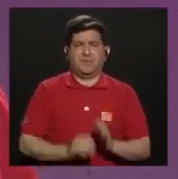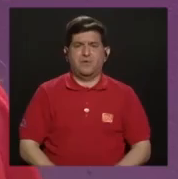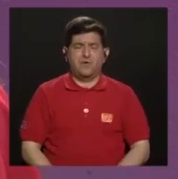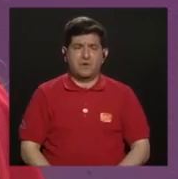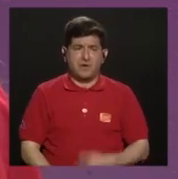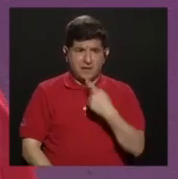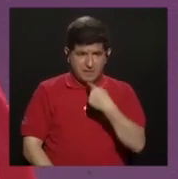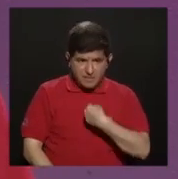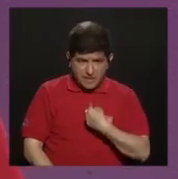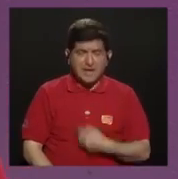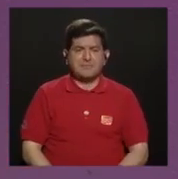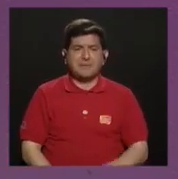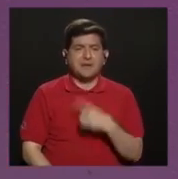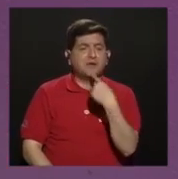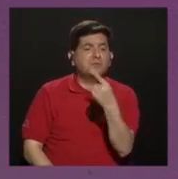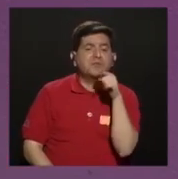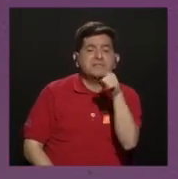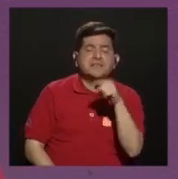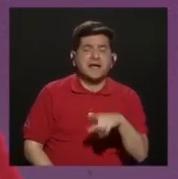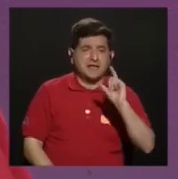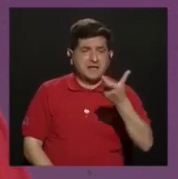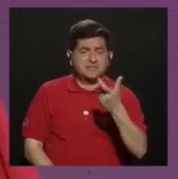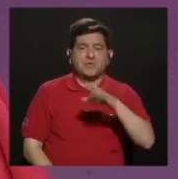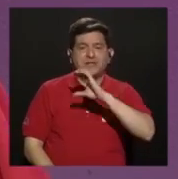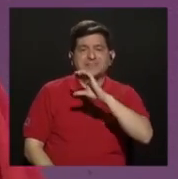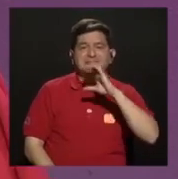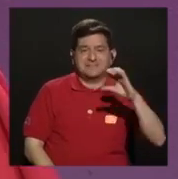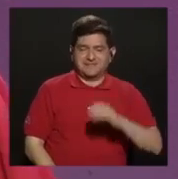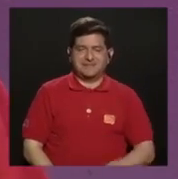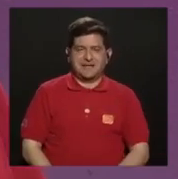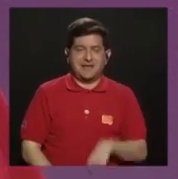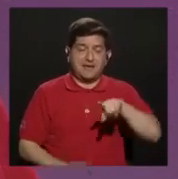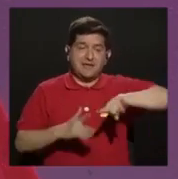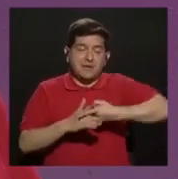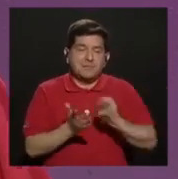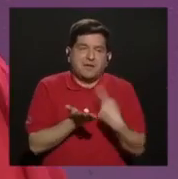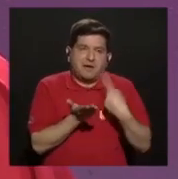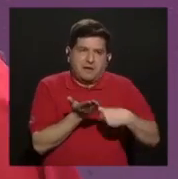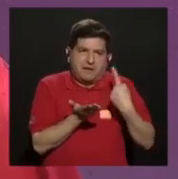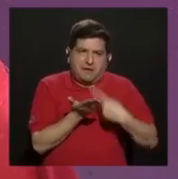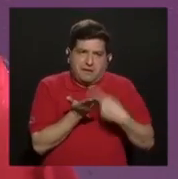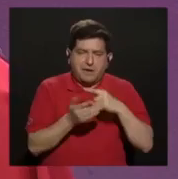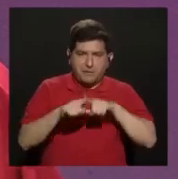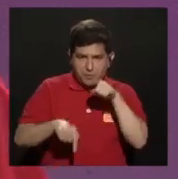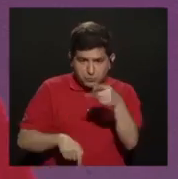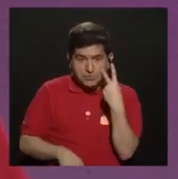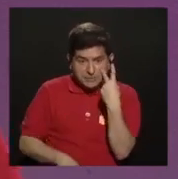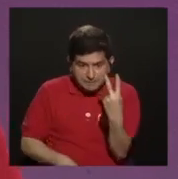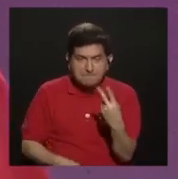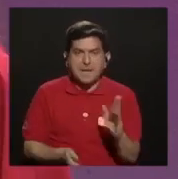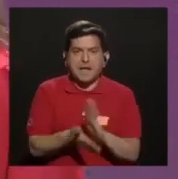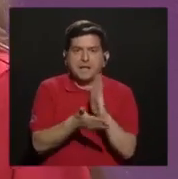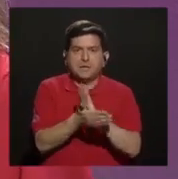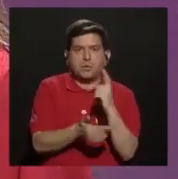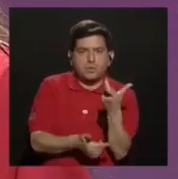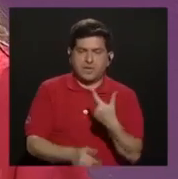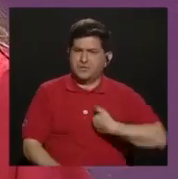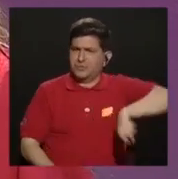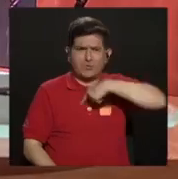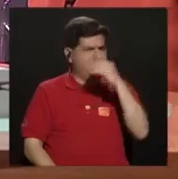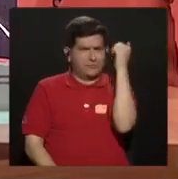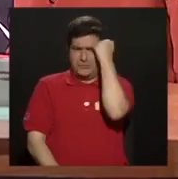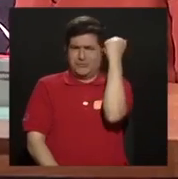de tratarme con el conocido como... Y ahí entramos en dimes y diretes, pero usted está viendo, es decir, no somos tontitos